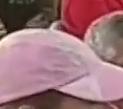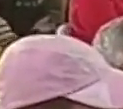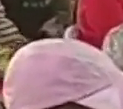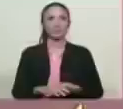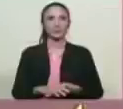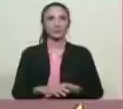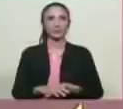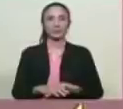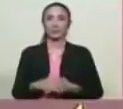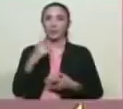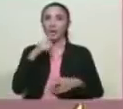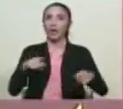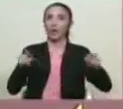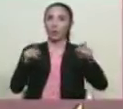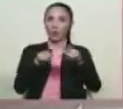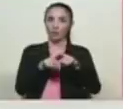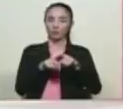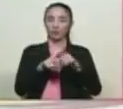tenemos que